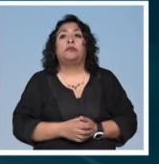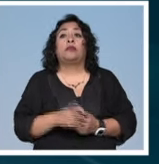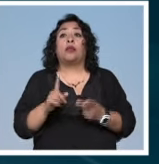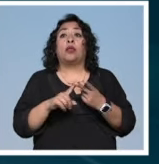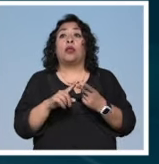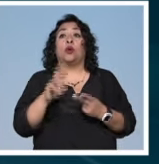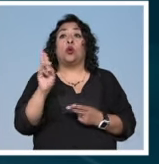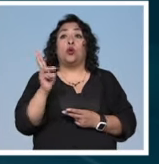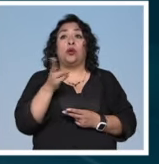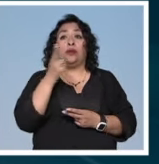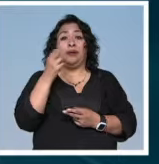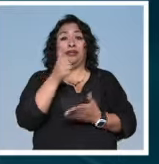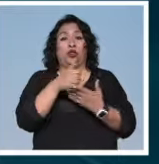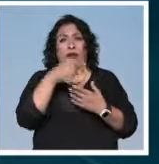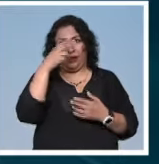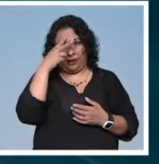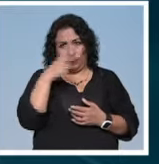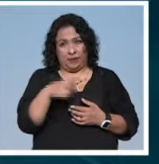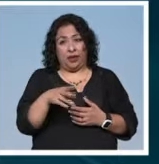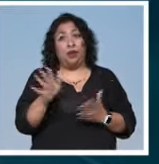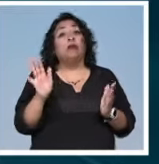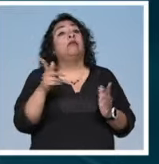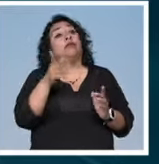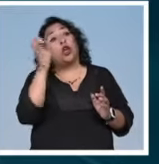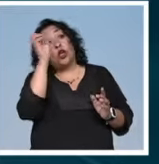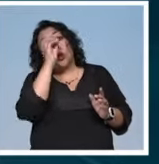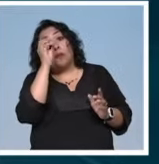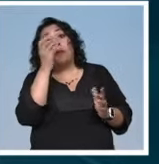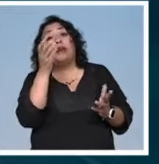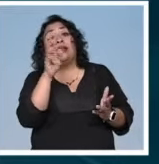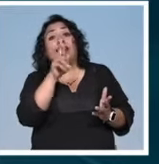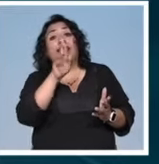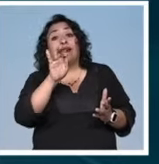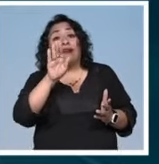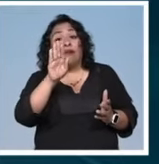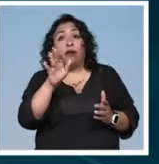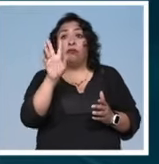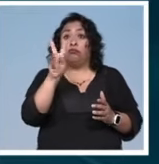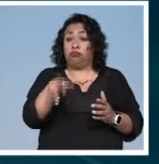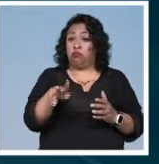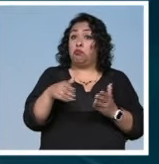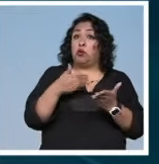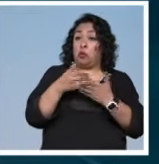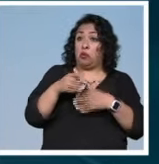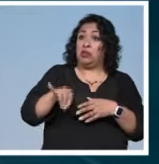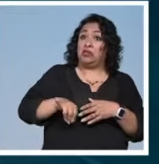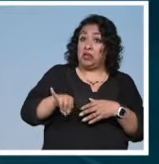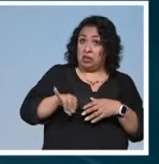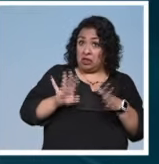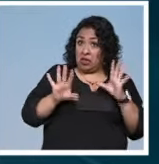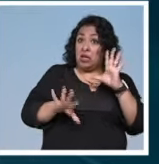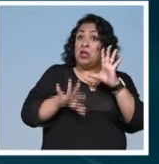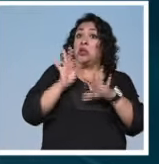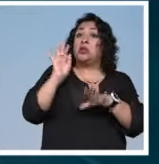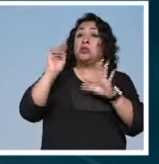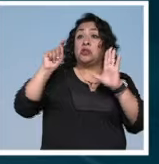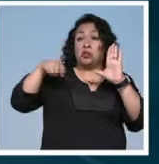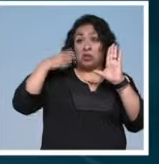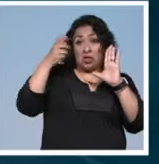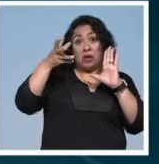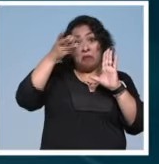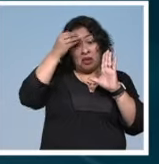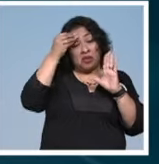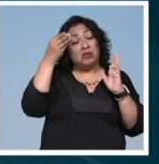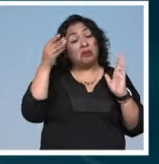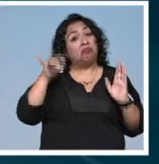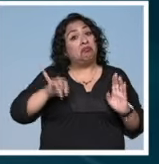Universidad Autónoma de la Ciudad de México. ¿Qué te parece esto, Rafa? Bueno, una atractiva propuesta esa de está lecciones buena, ¿no?, de cine. Está soy bueno. Muy,